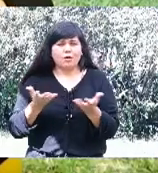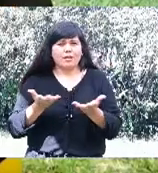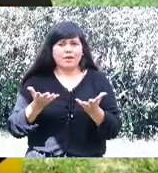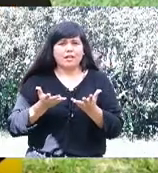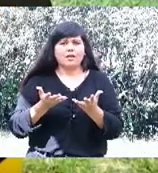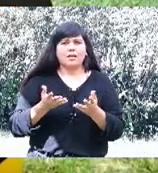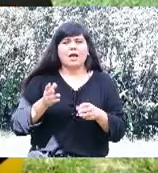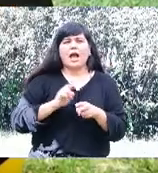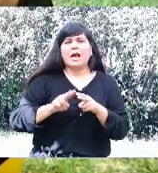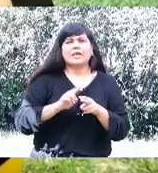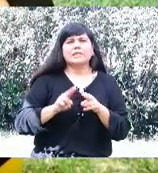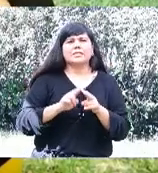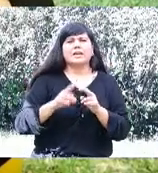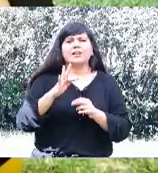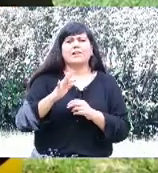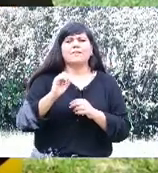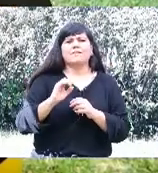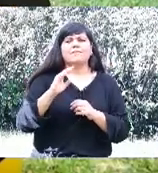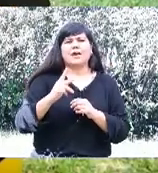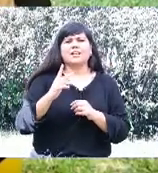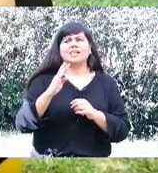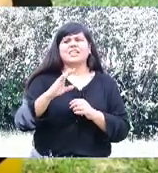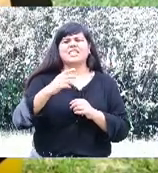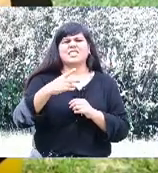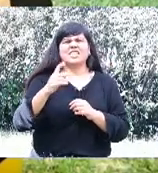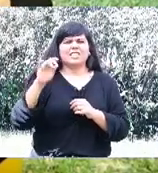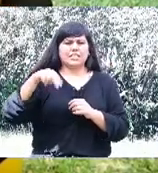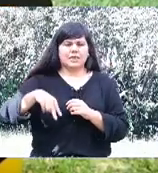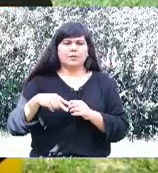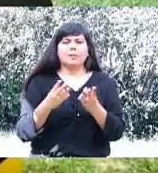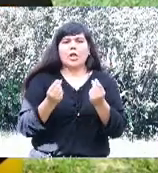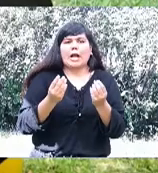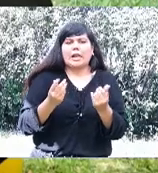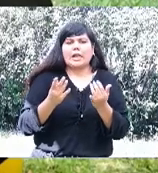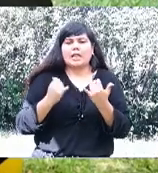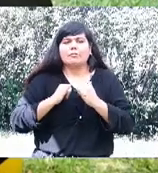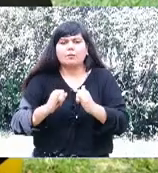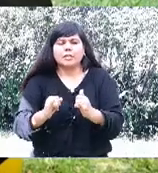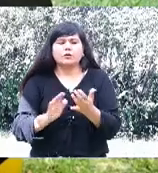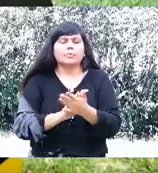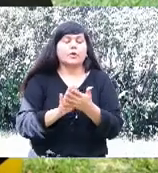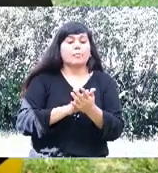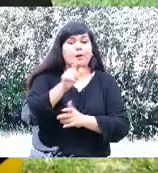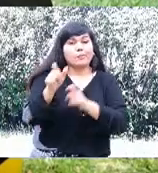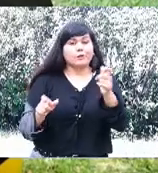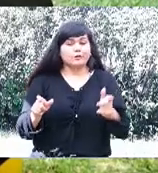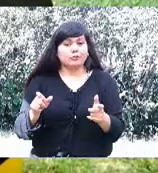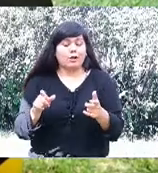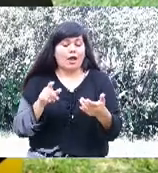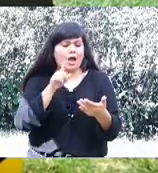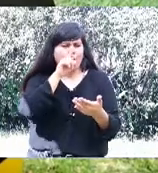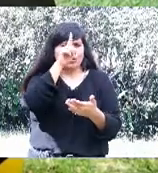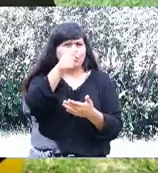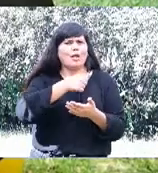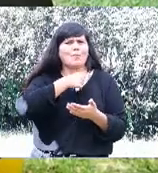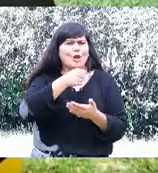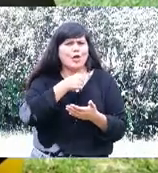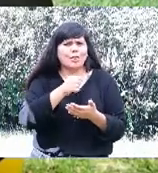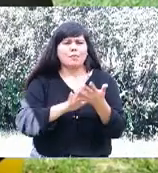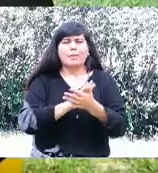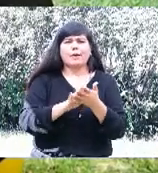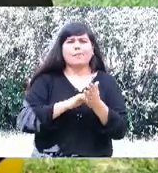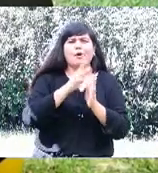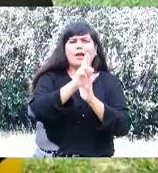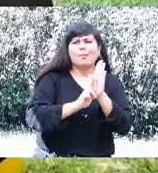es hacer F checking que es hacer periodismo principalmente periodismo de buena calidad que permita que la gente pueda leer y acostumbrarse a leer ese tipo de periodismo no solamente reportaje